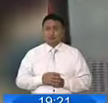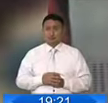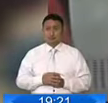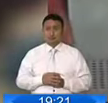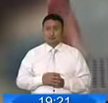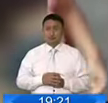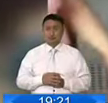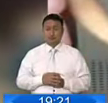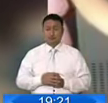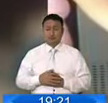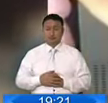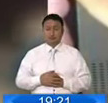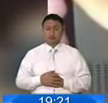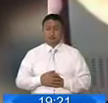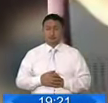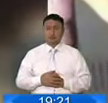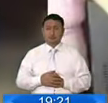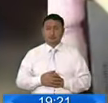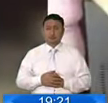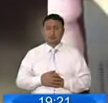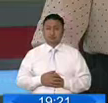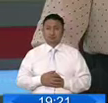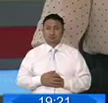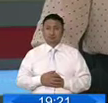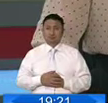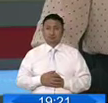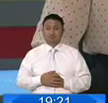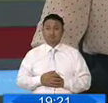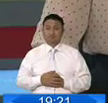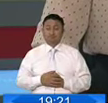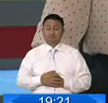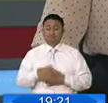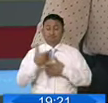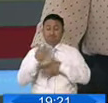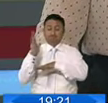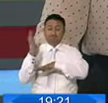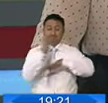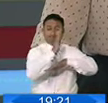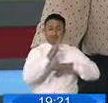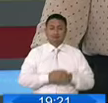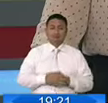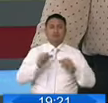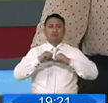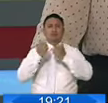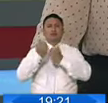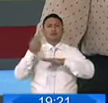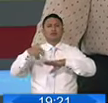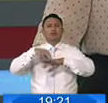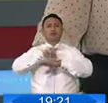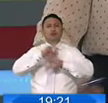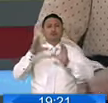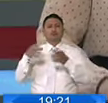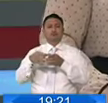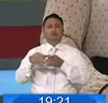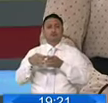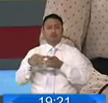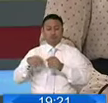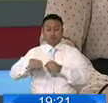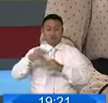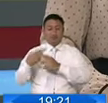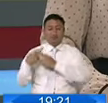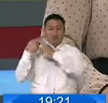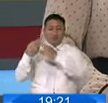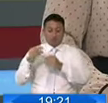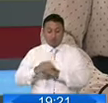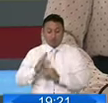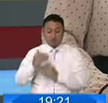en córdoba valeria y navarra cambiamos de tema de la asamblea nacional conformó la comisión que se encargará de vigilar